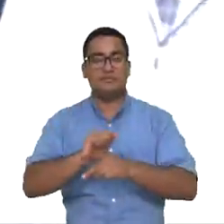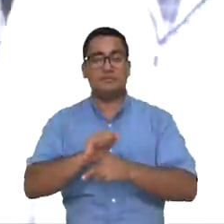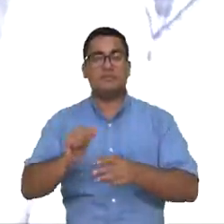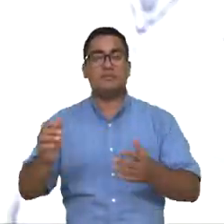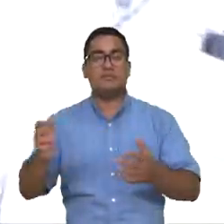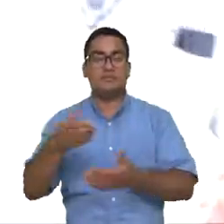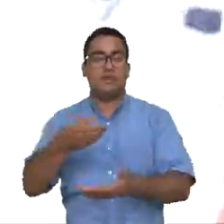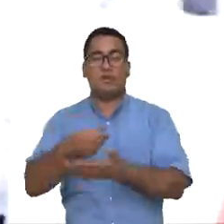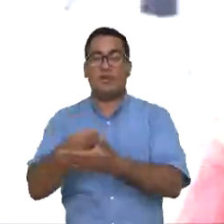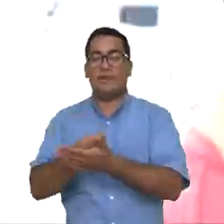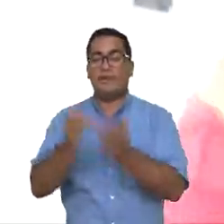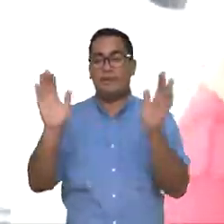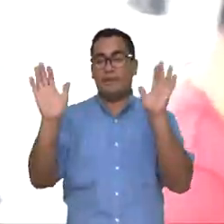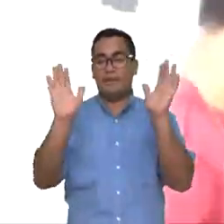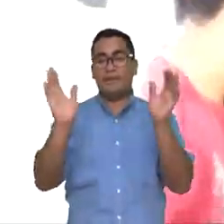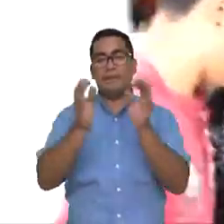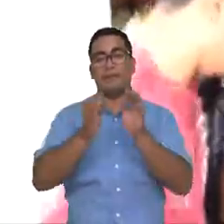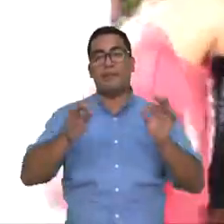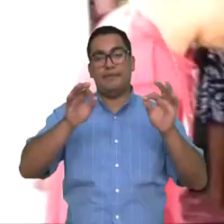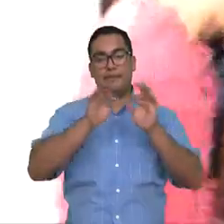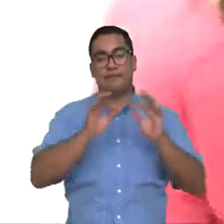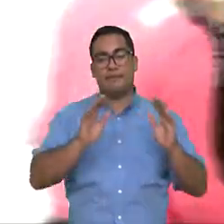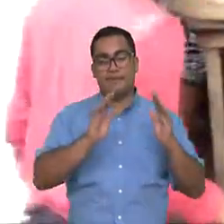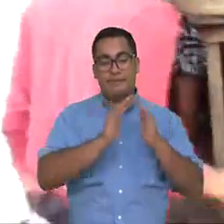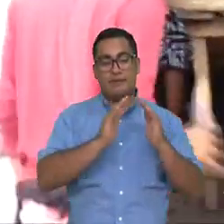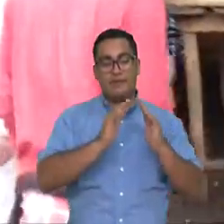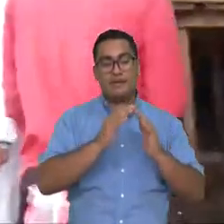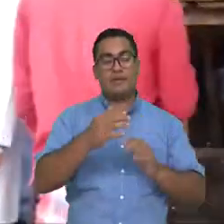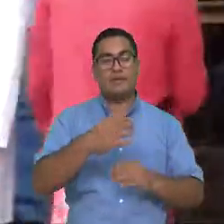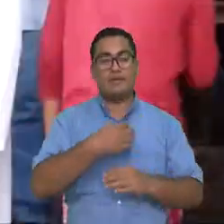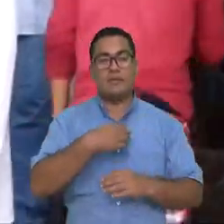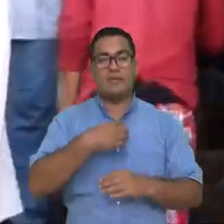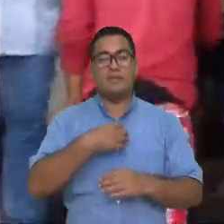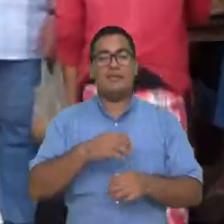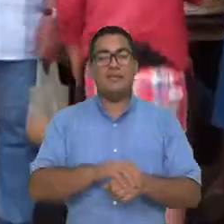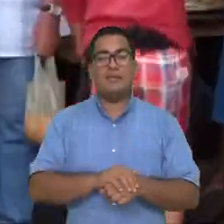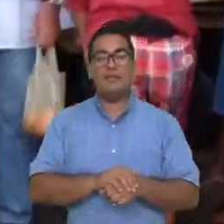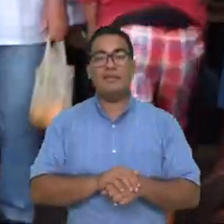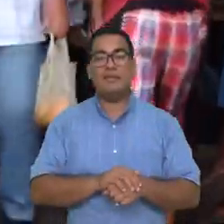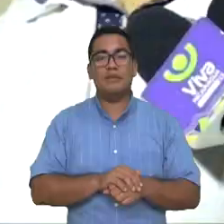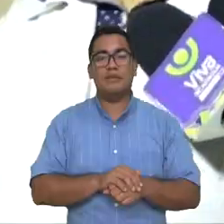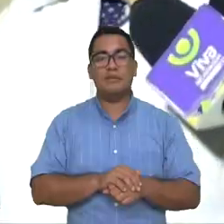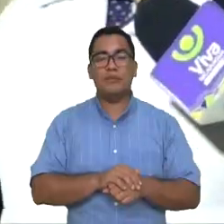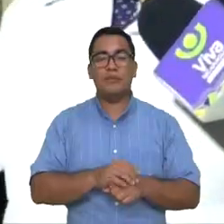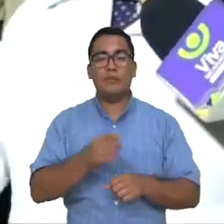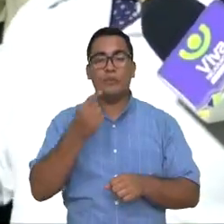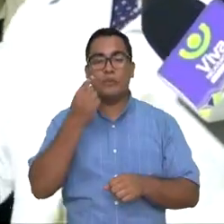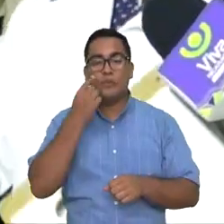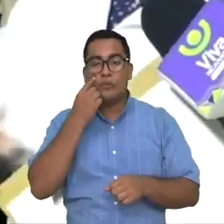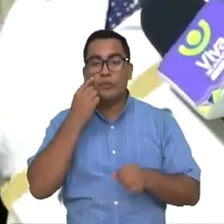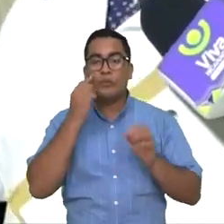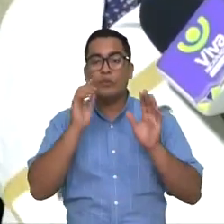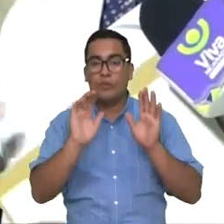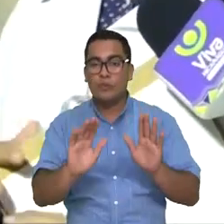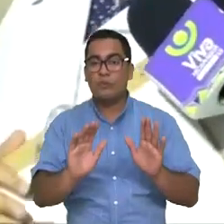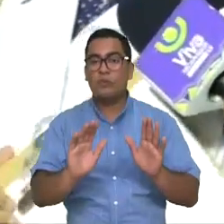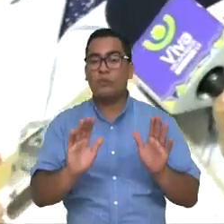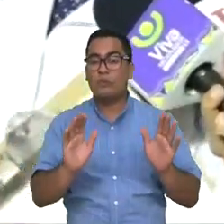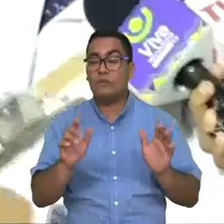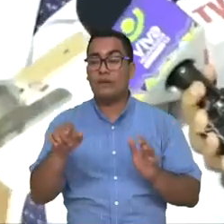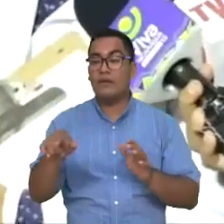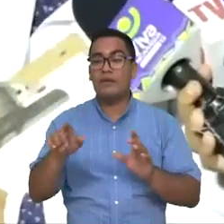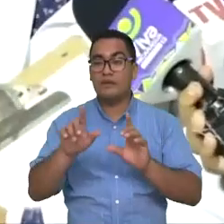centro de compras como en sus viviendas. La promoción de salud, lavar el área con cloro donde